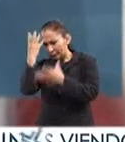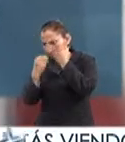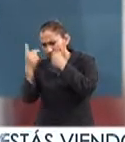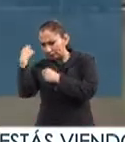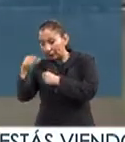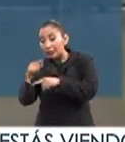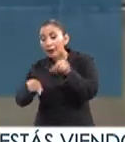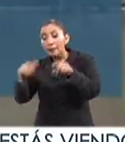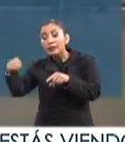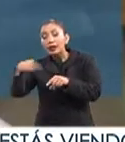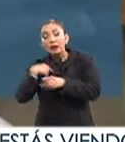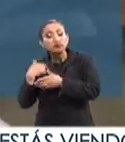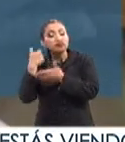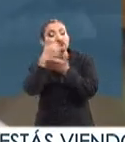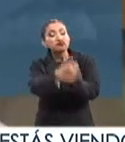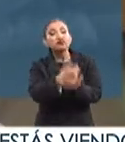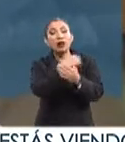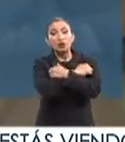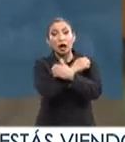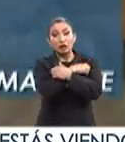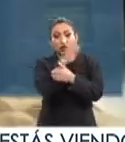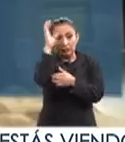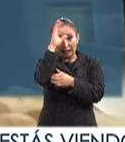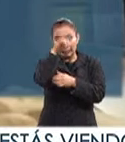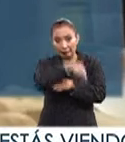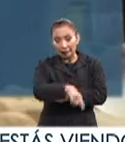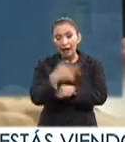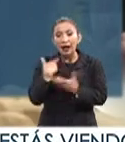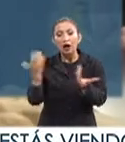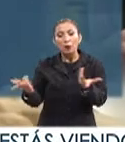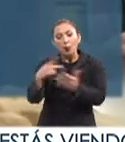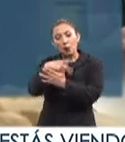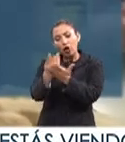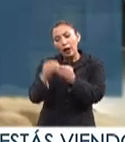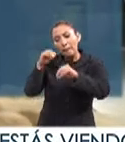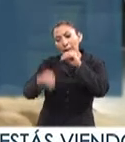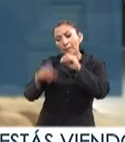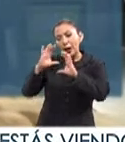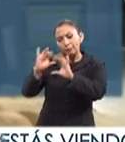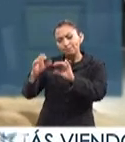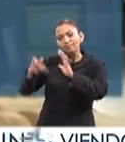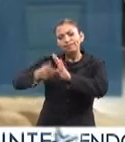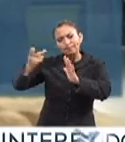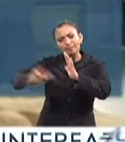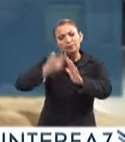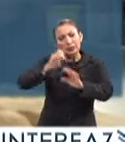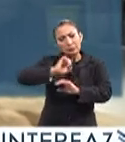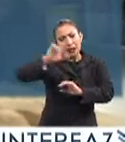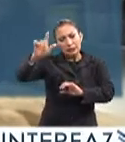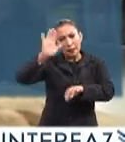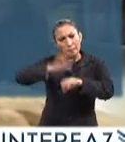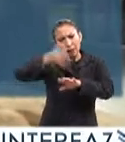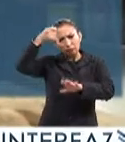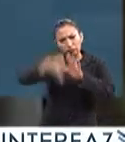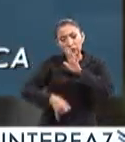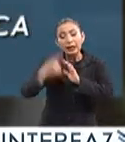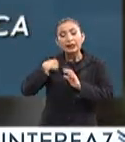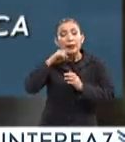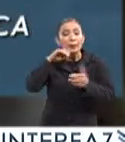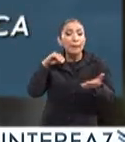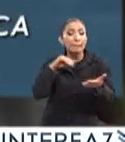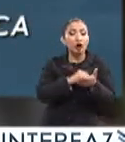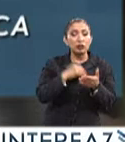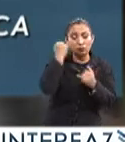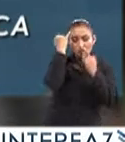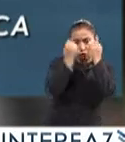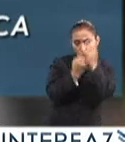nuevas funciones que debe cumplir la educación científica, promoción de políticas de formación permanente y especialización, así como la incorporación